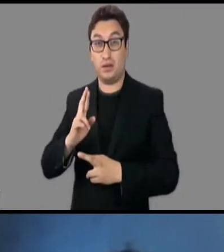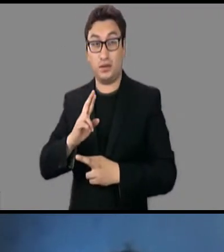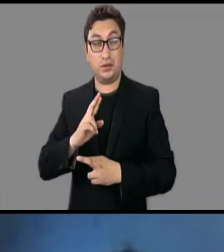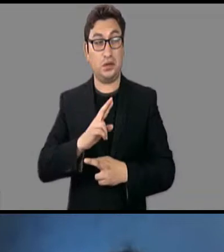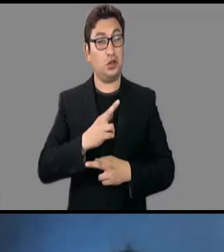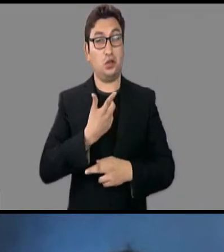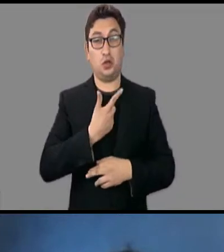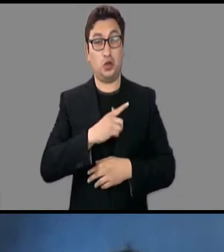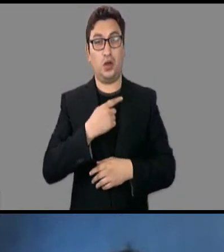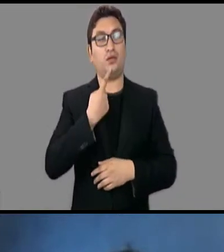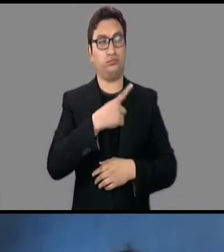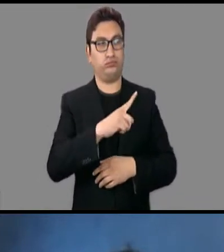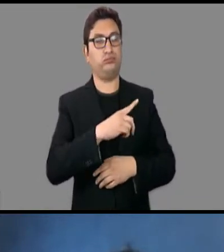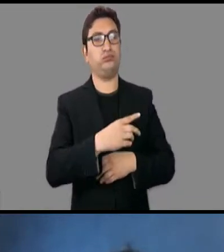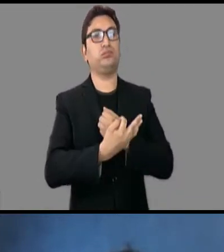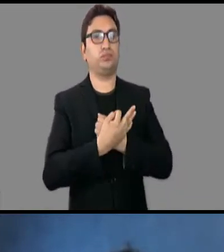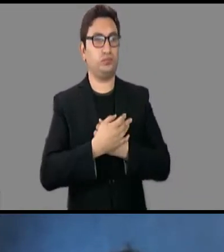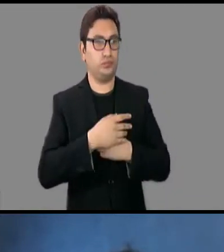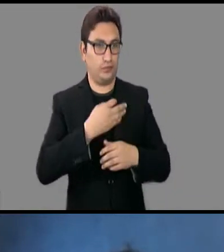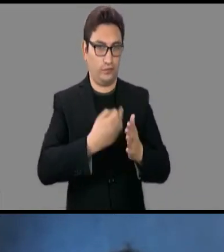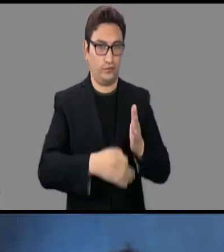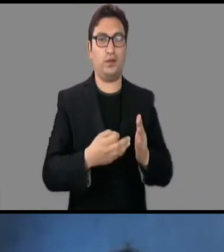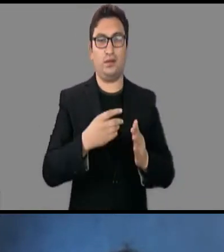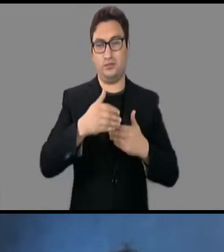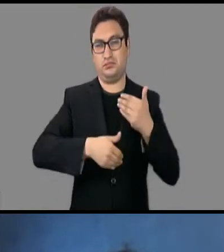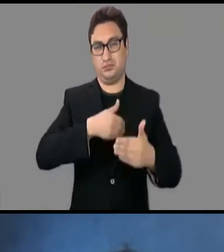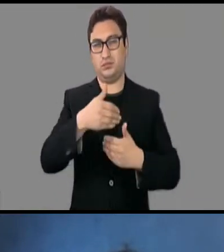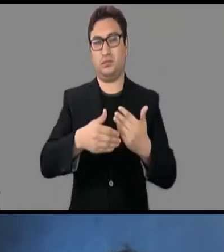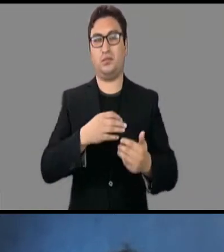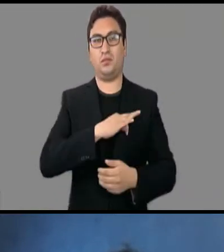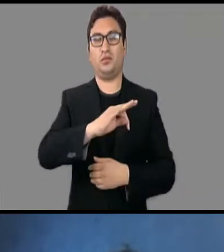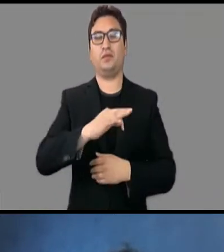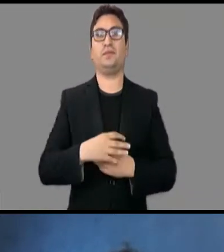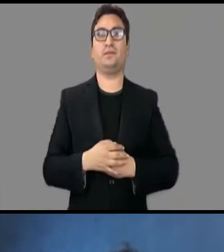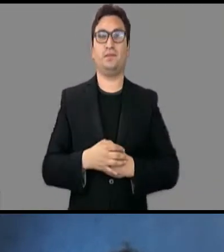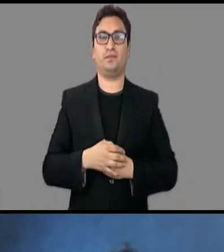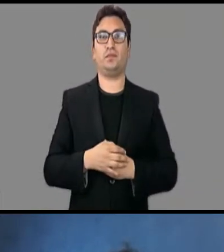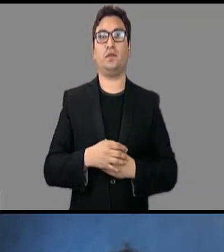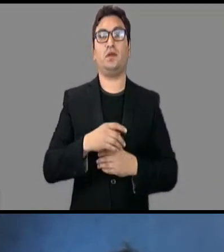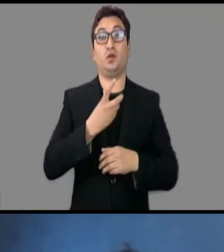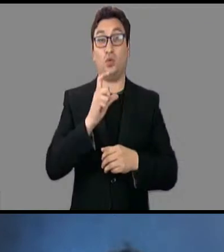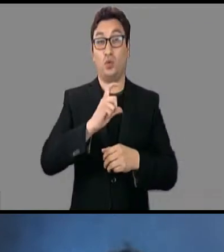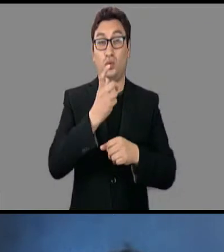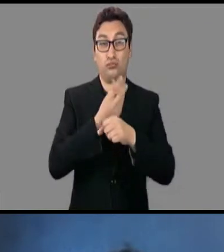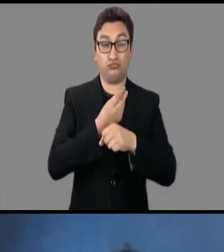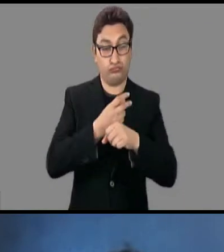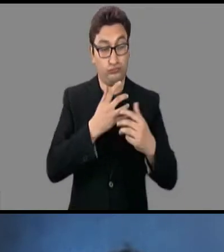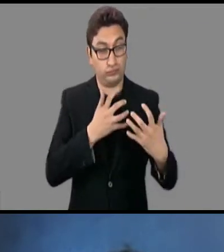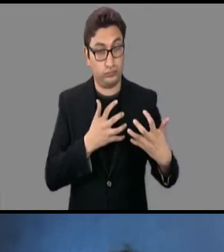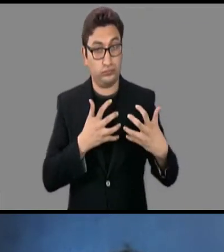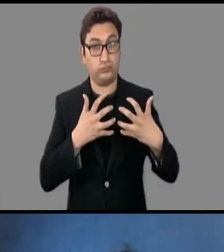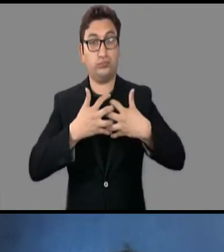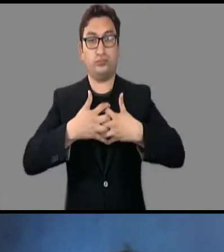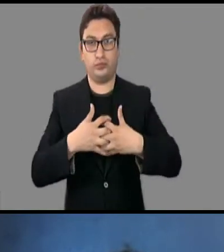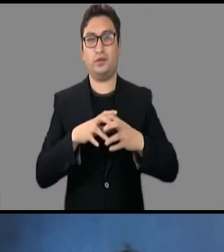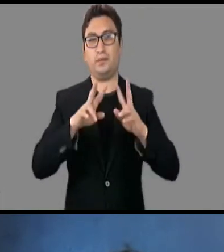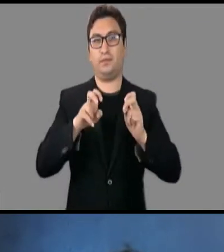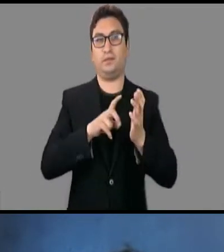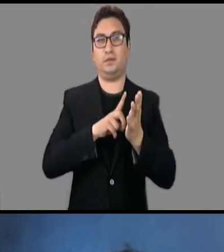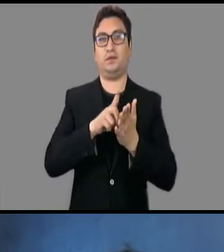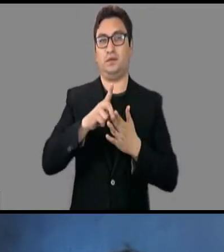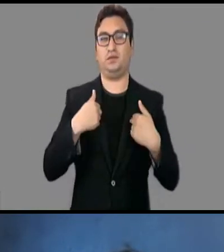Está pasando ya, transitando la costumbre de que estos ajustes razonables y todo el tema de derechos humanos se resuelva hasta la